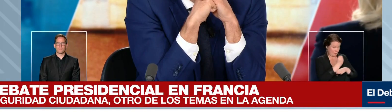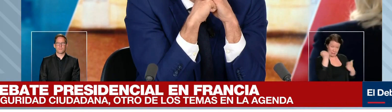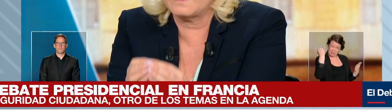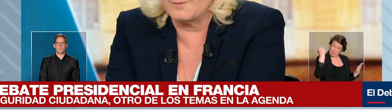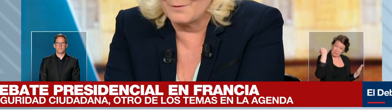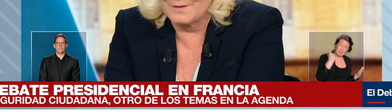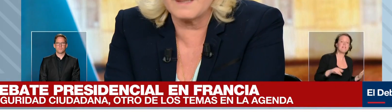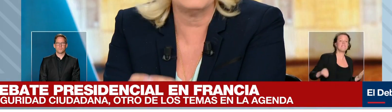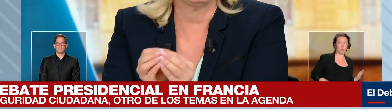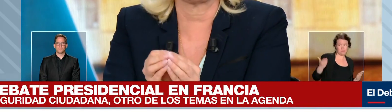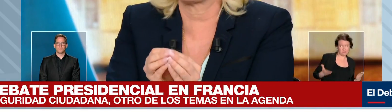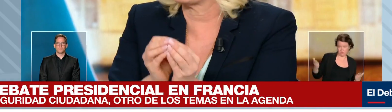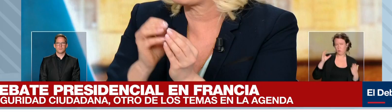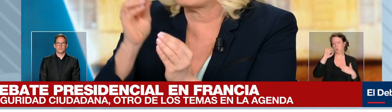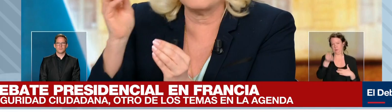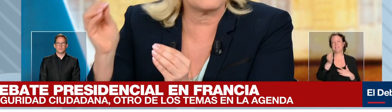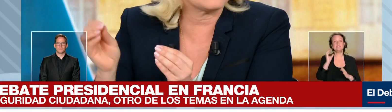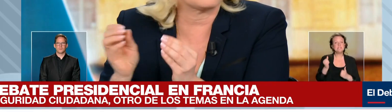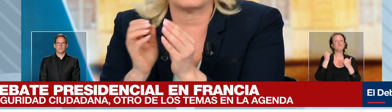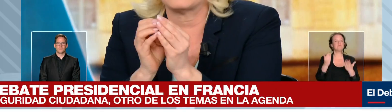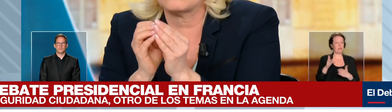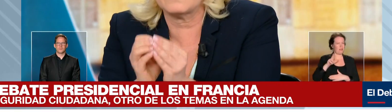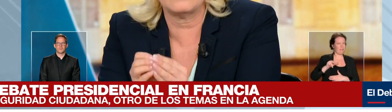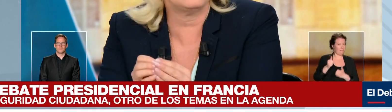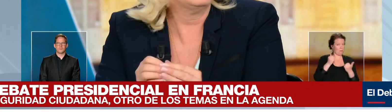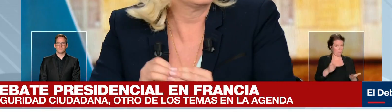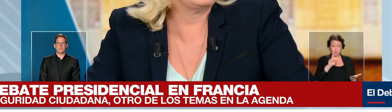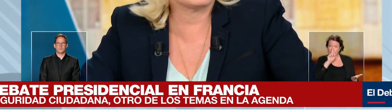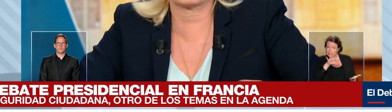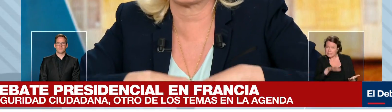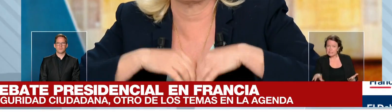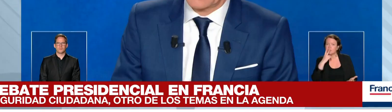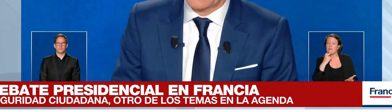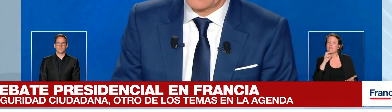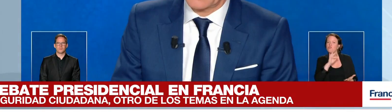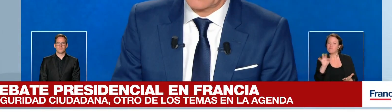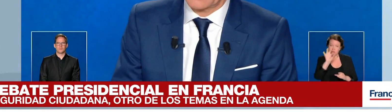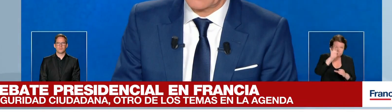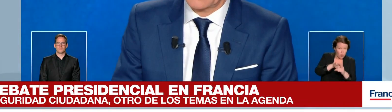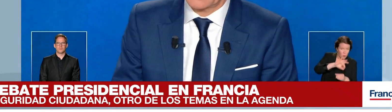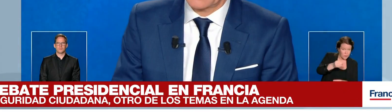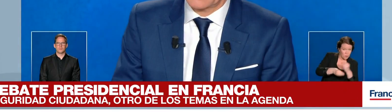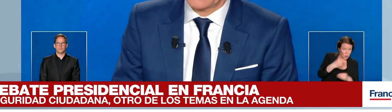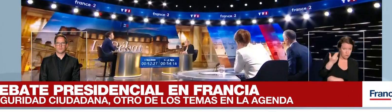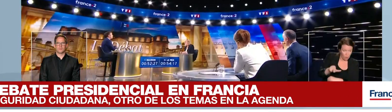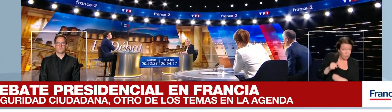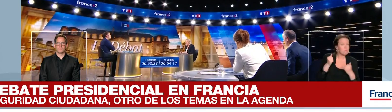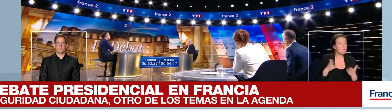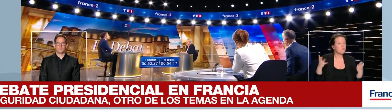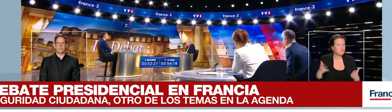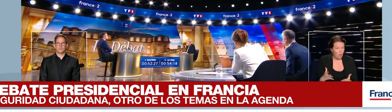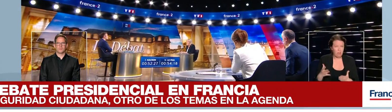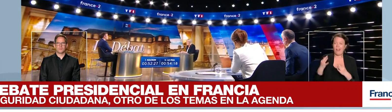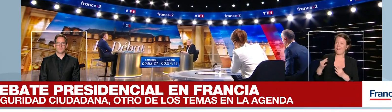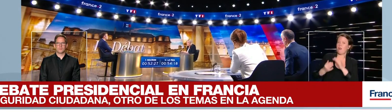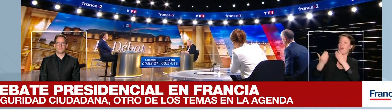razón por la cual voy a proponerle a los franceses un referendo, de esto seguramente hablaremos más adelante, para, con el